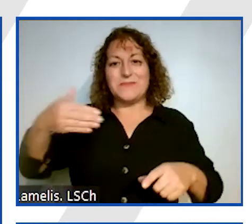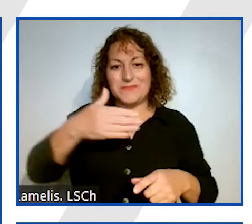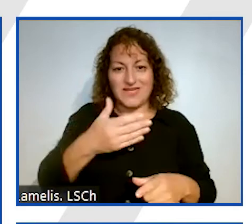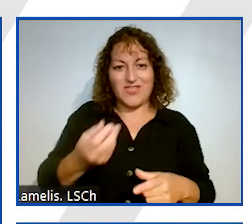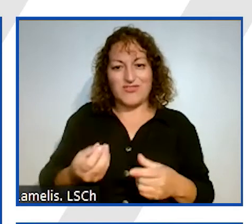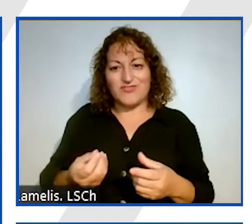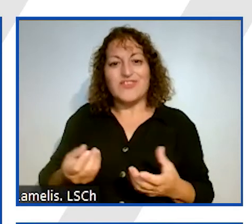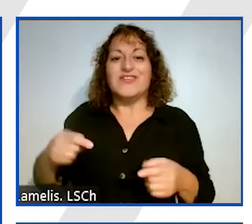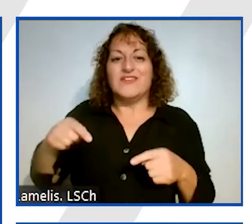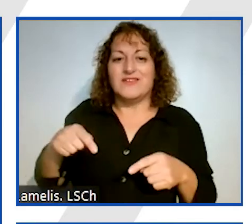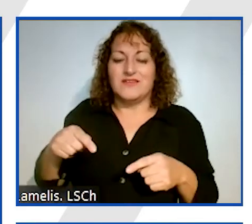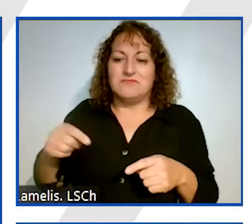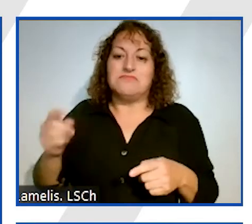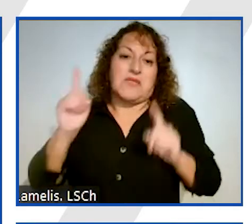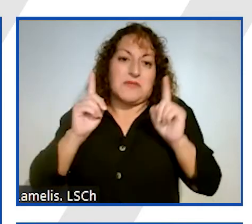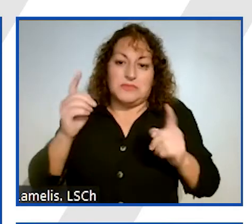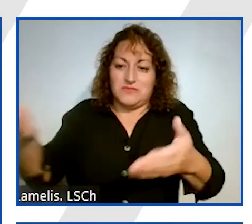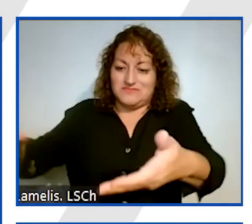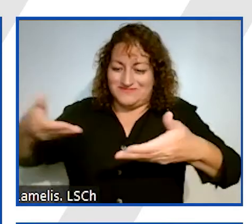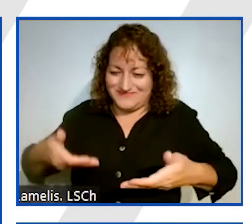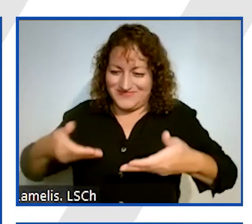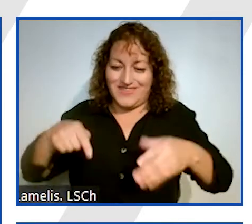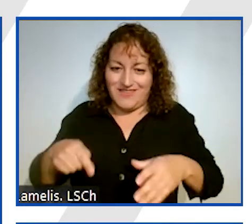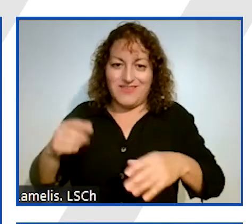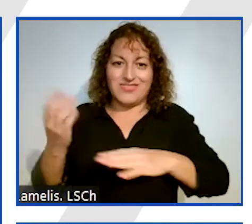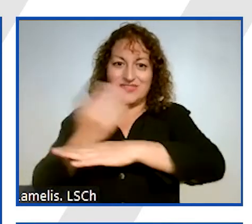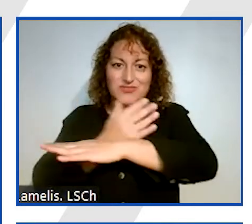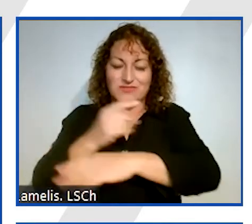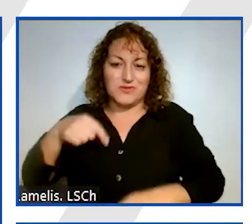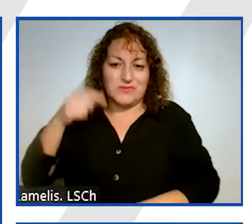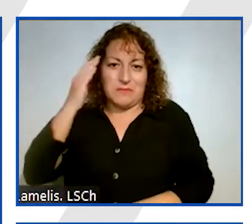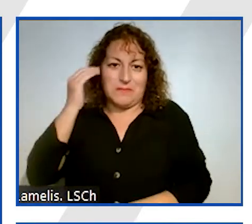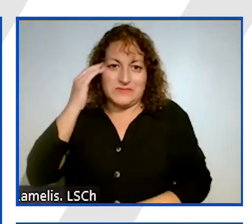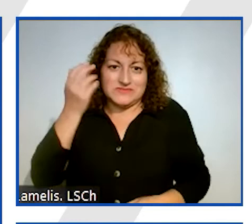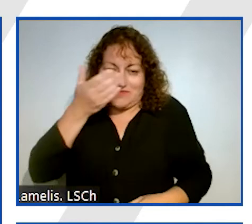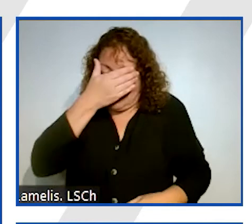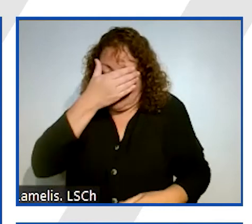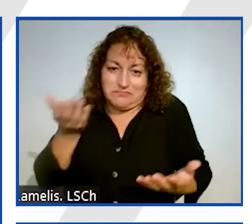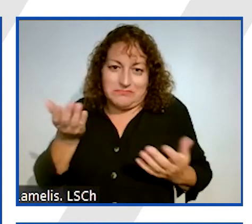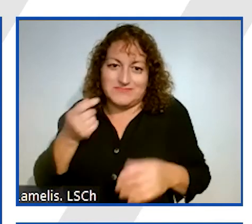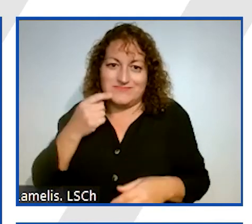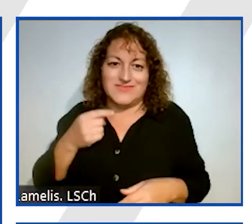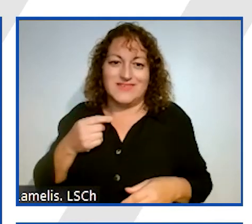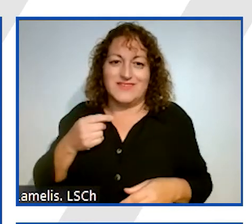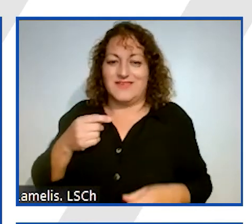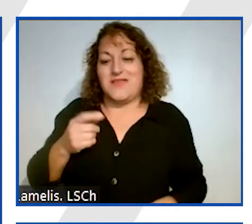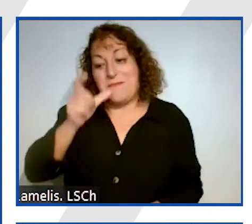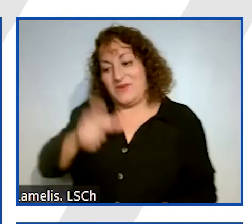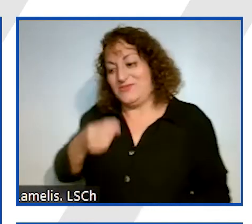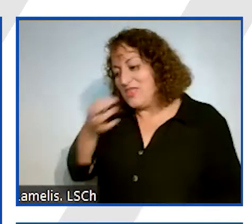tiburón. Y no se den cuenta. Y es rico. La carne de tiburón es rica, pero nos dicen, le vendo